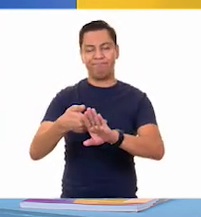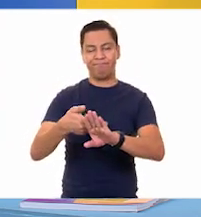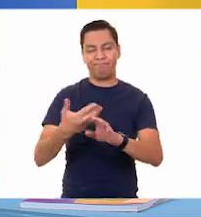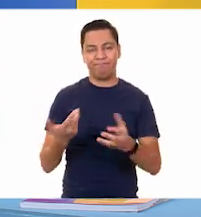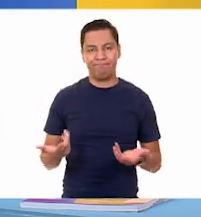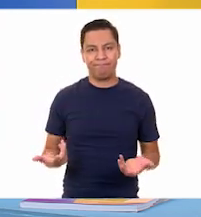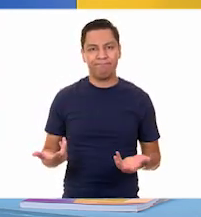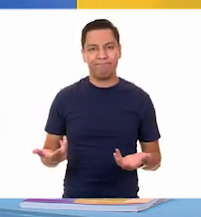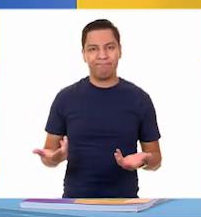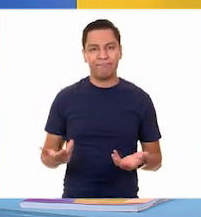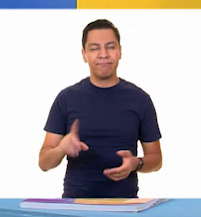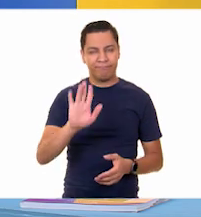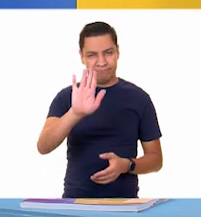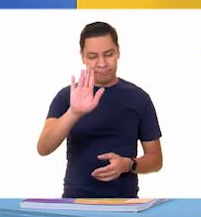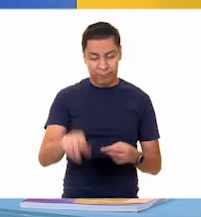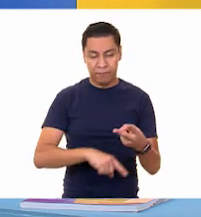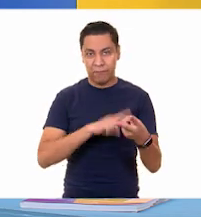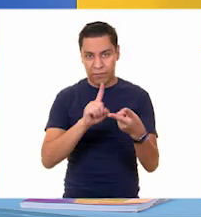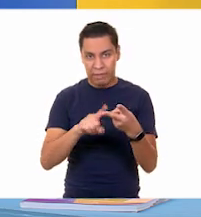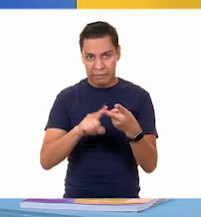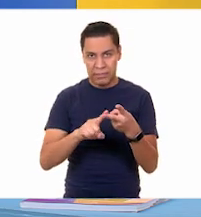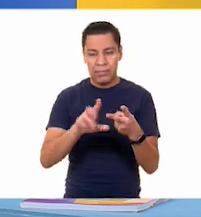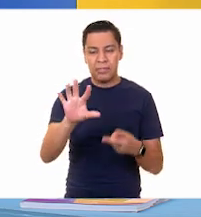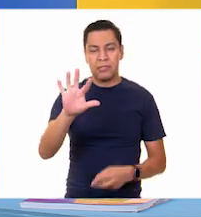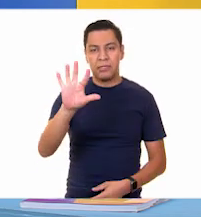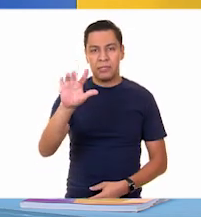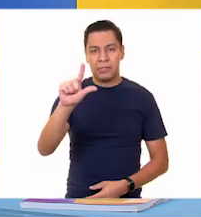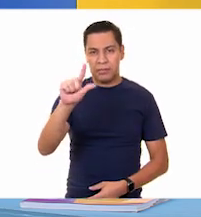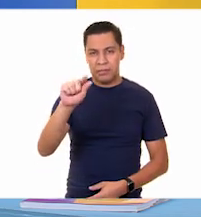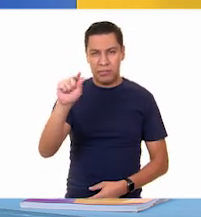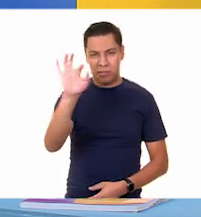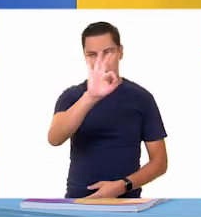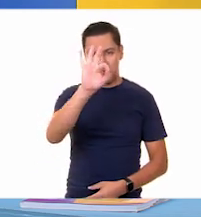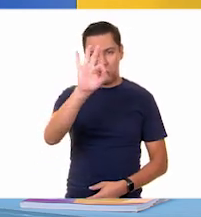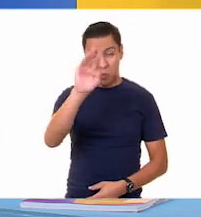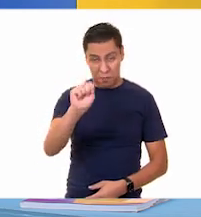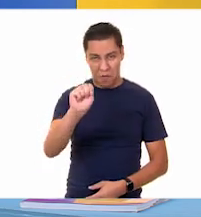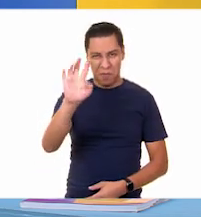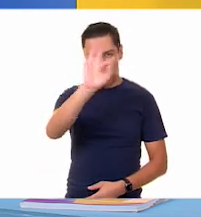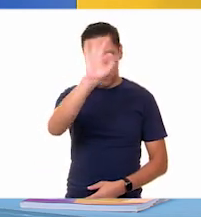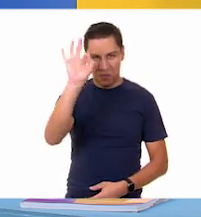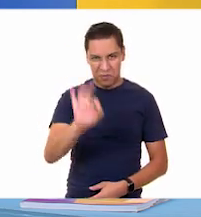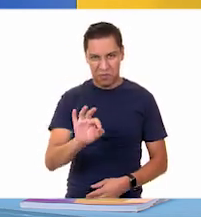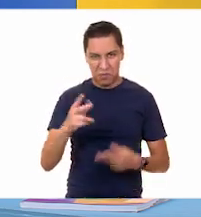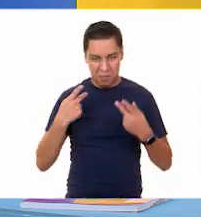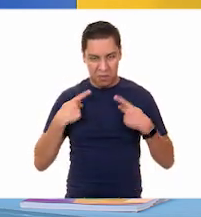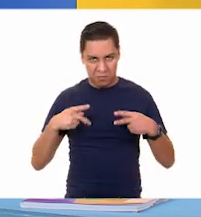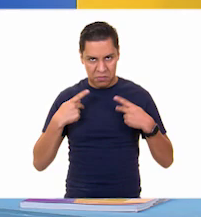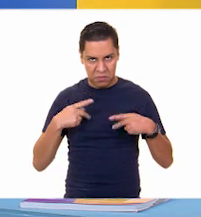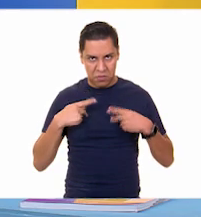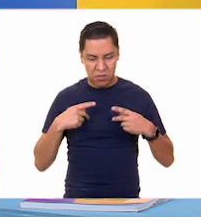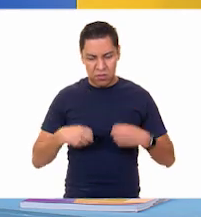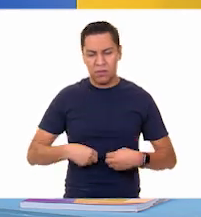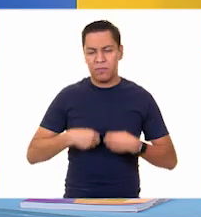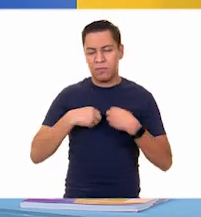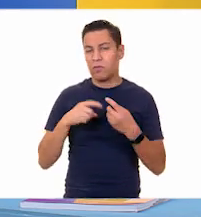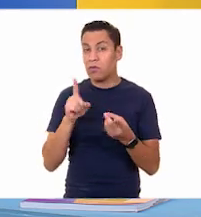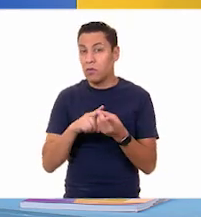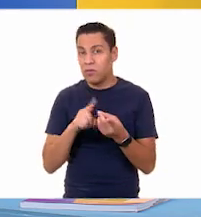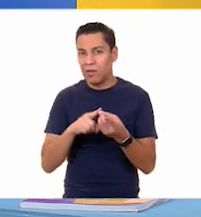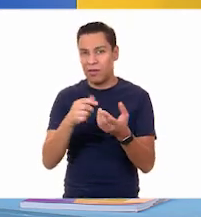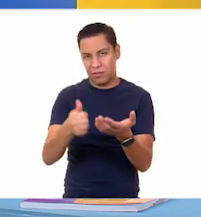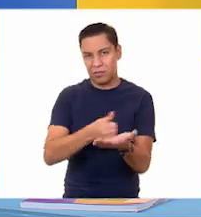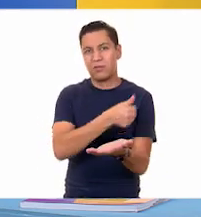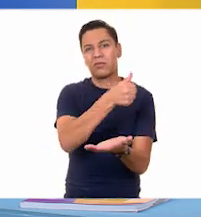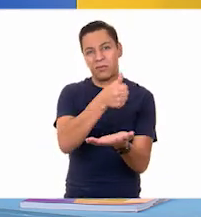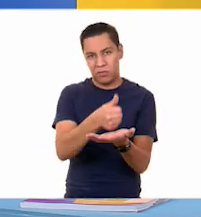proceso. Actualmente, el 79% de la población mexicana vive en ciudades, lo que aumenta la marginación